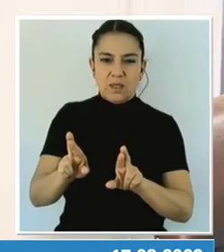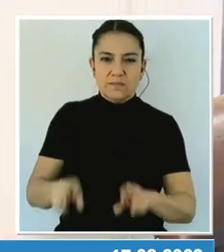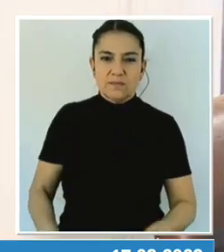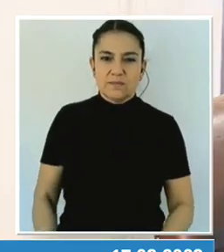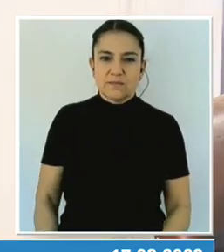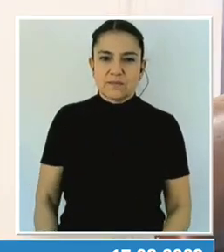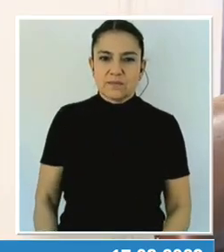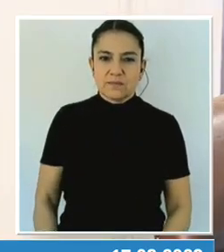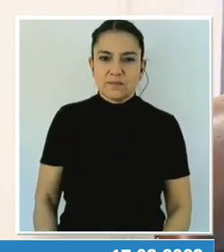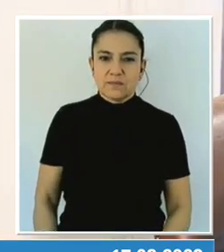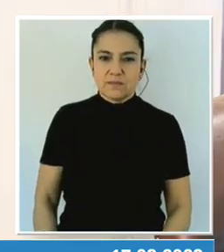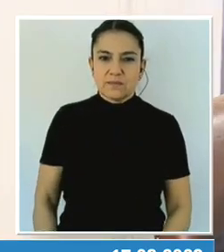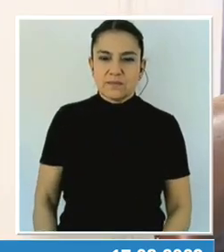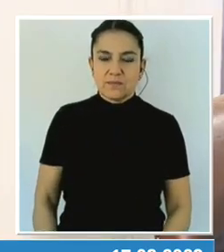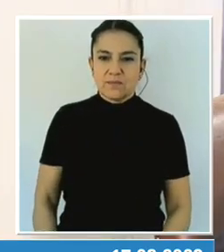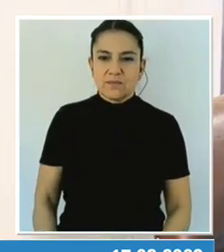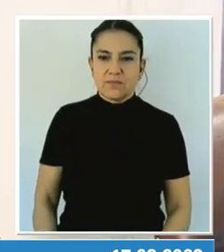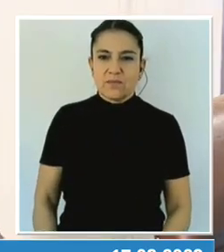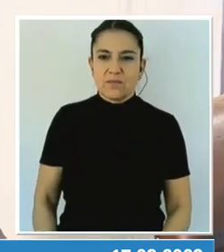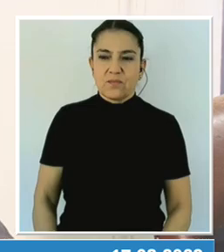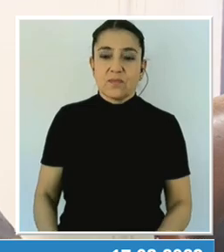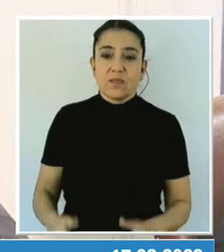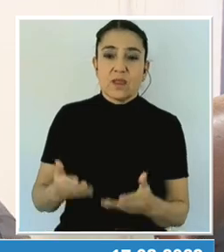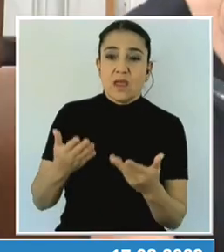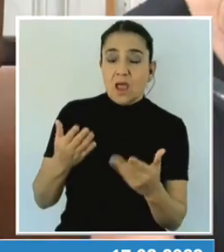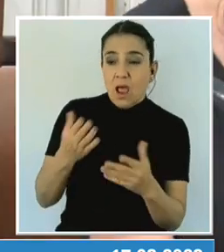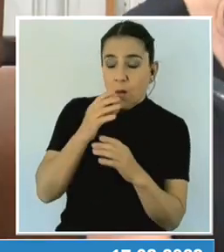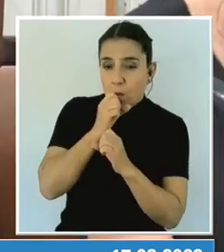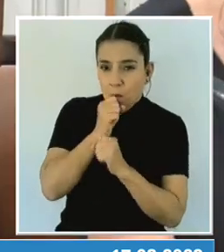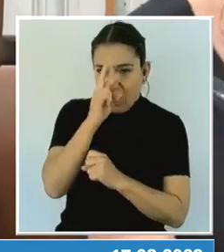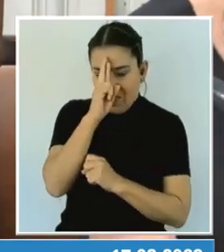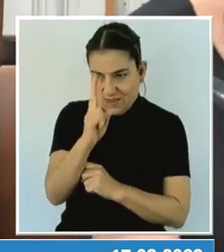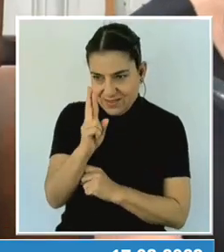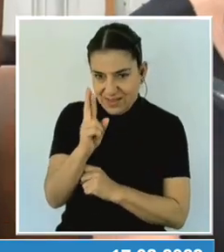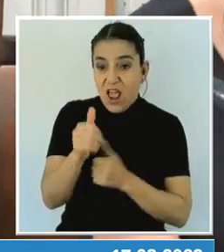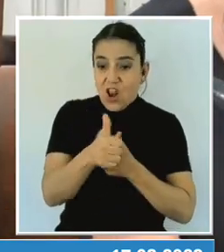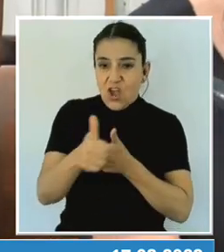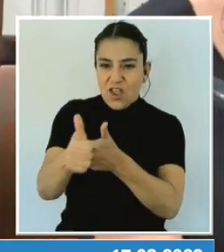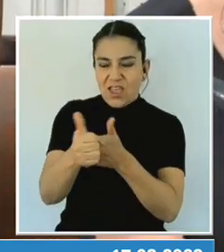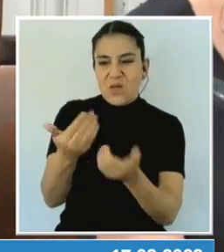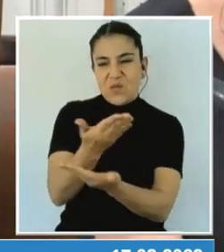Que la providencia los bendiga y que tengan mucho éxito.